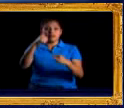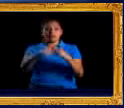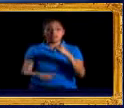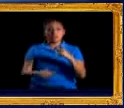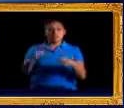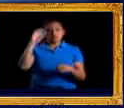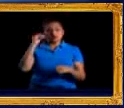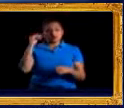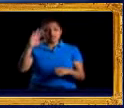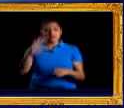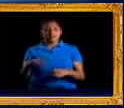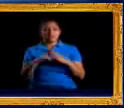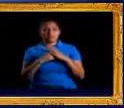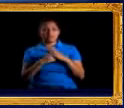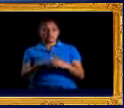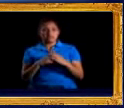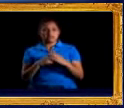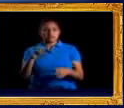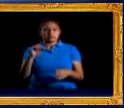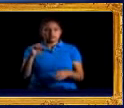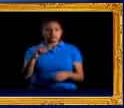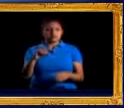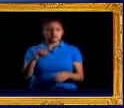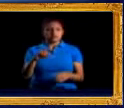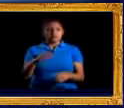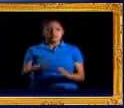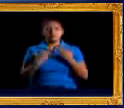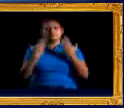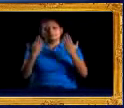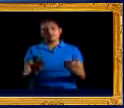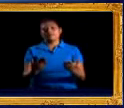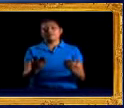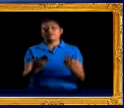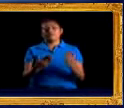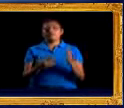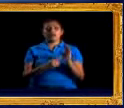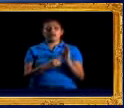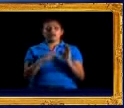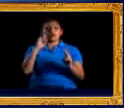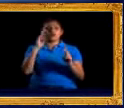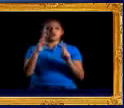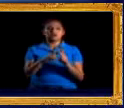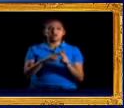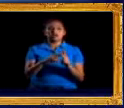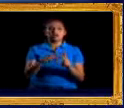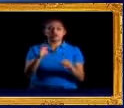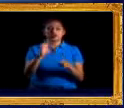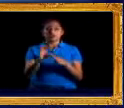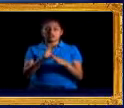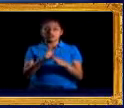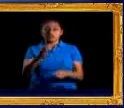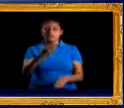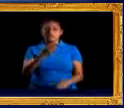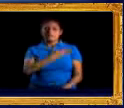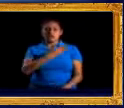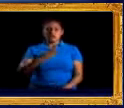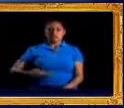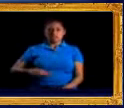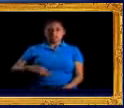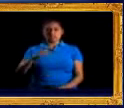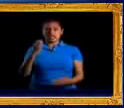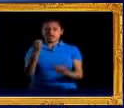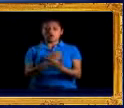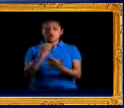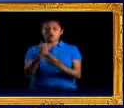Mateo capítulo 24, dando a conocer los acontecimientos políticos, económicos, que para